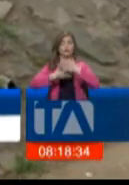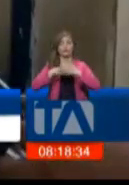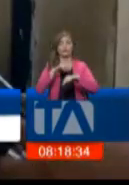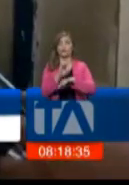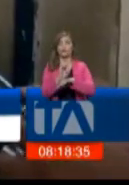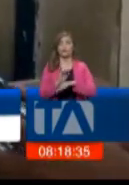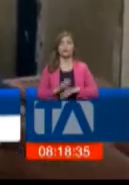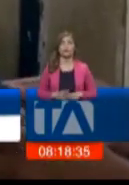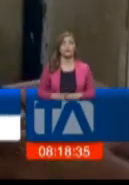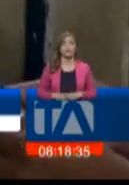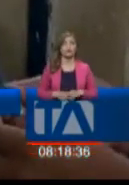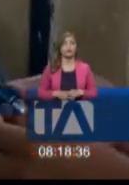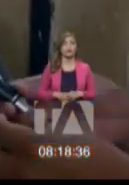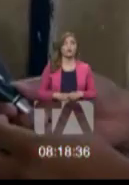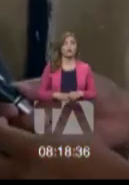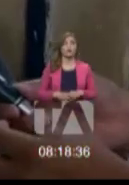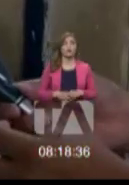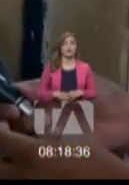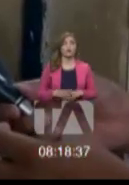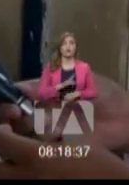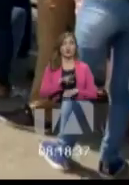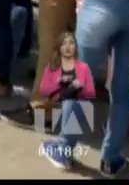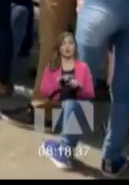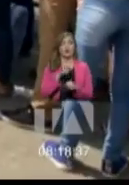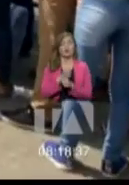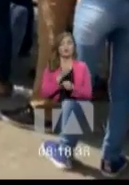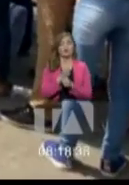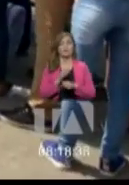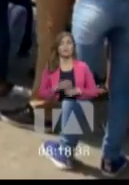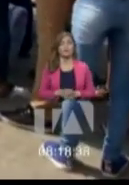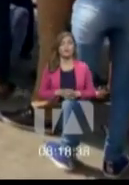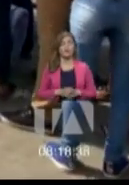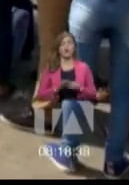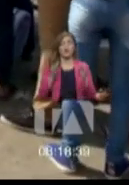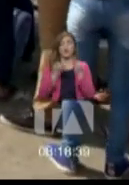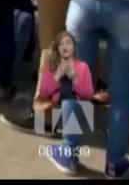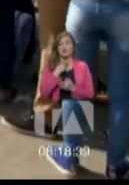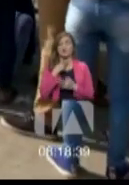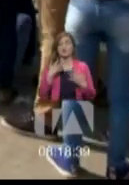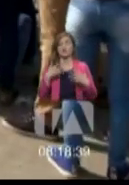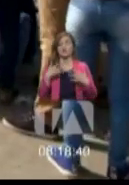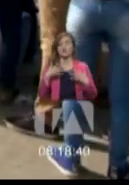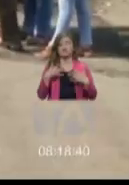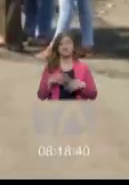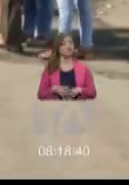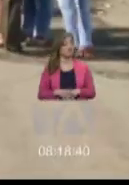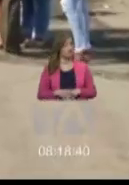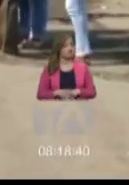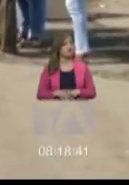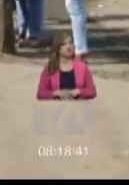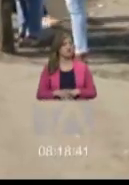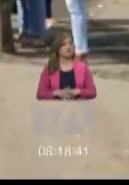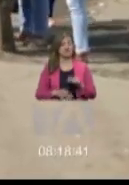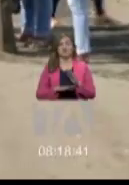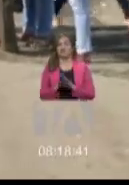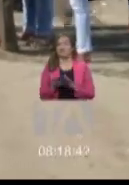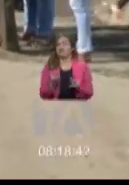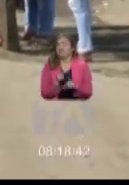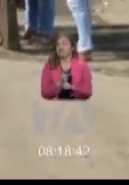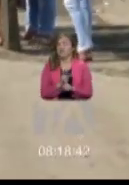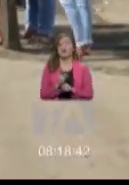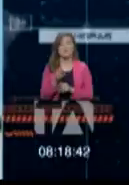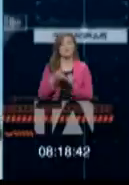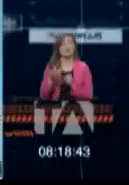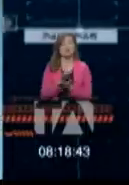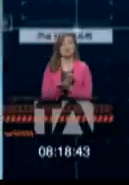país. Estamos realizando con normalidad el trabajo. El miedo de los familiares continúa. De hecho, hoy es mayor, luego de que